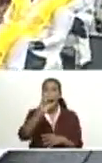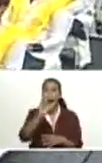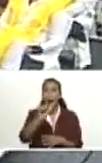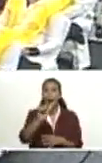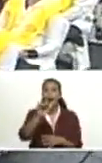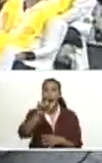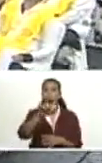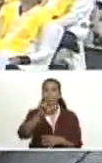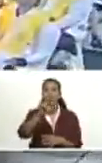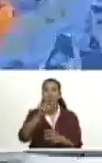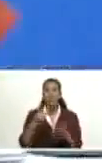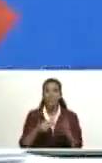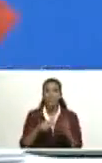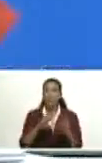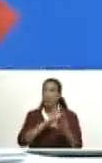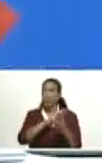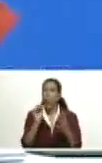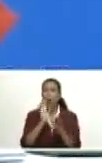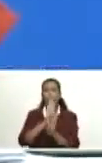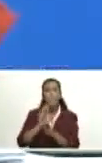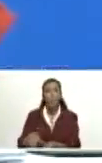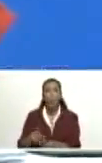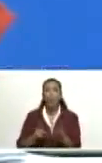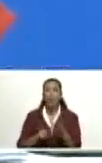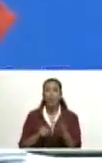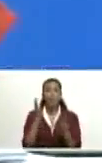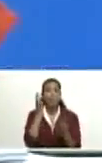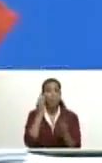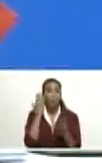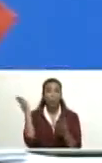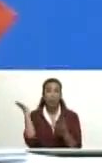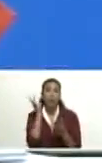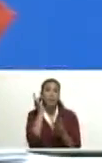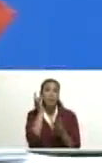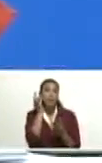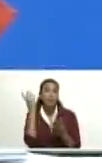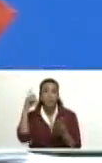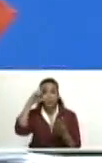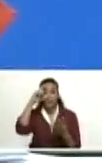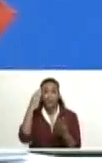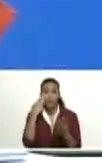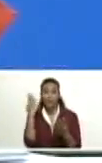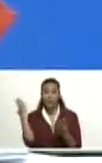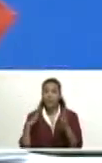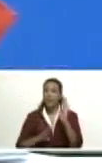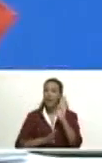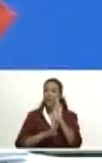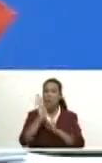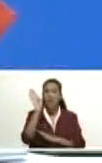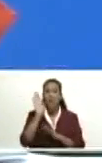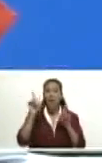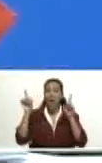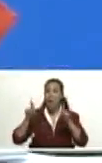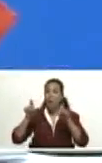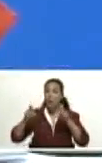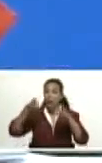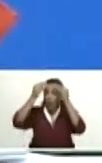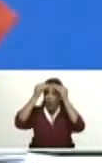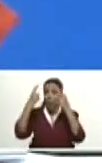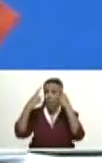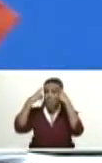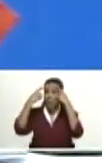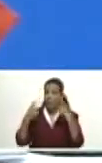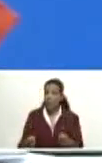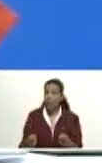Pido todo el apoyo para ella, Magaly, para seguir avanzando en la formación de los